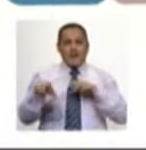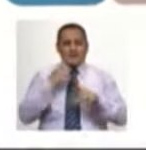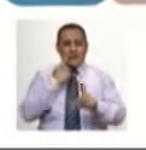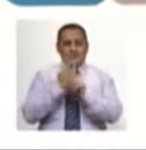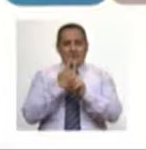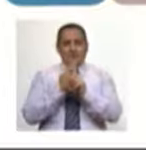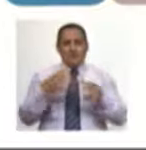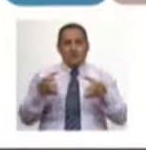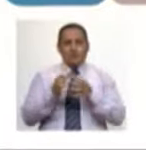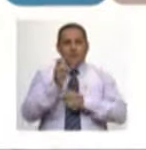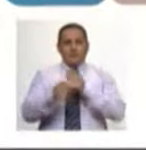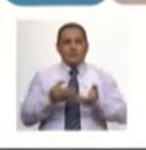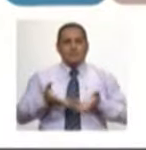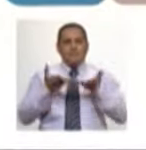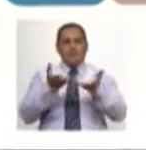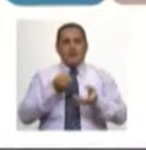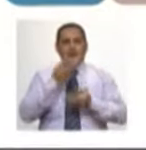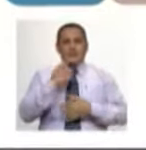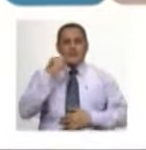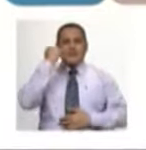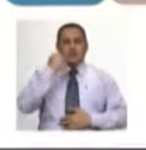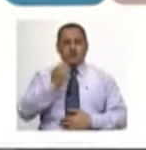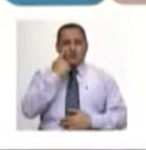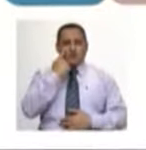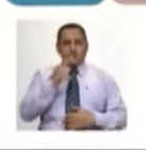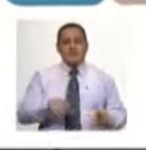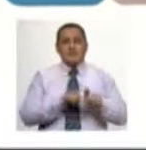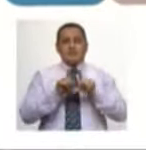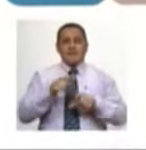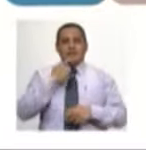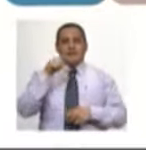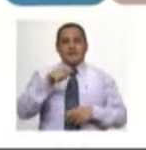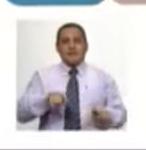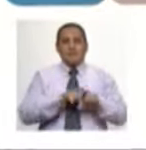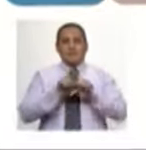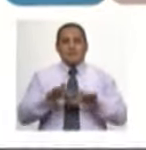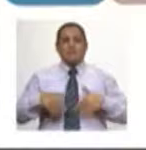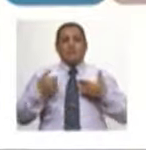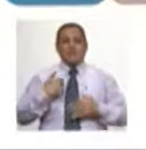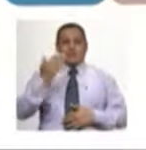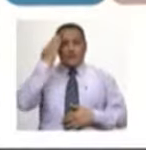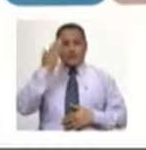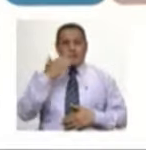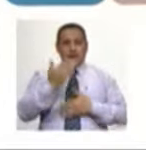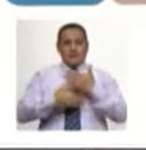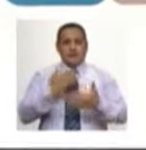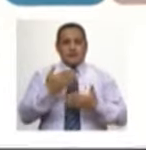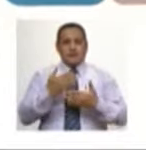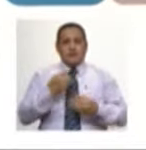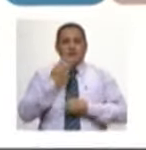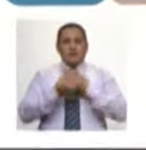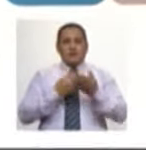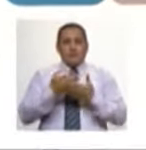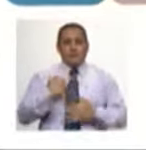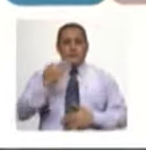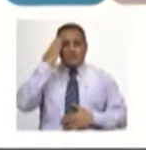sus derechos, porque es información que usted necesita conocer y que además necesita también poder y saber manejar. Información que